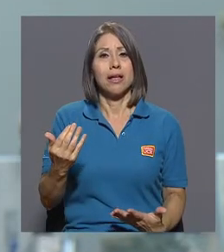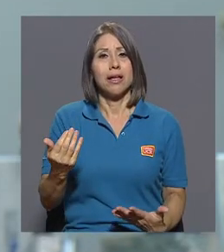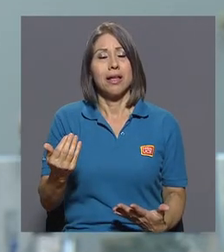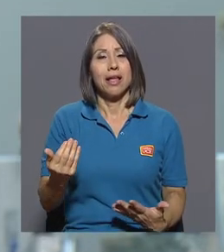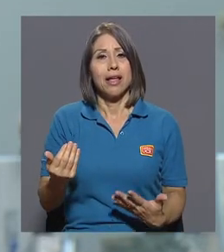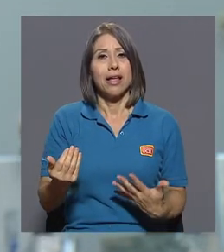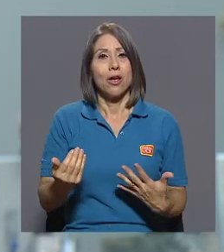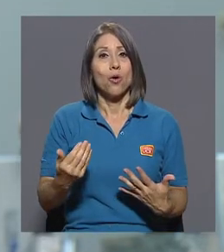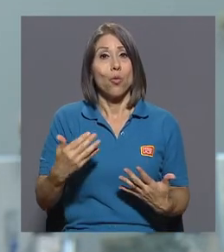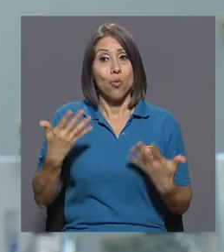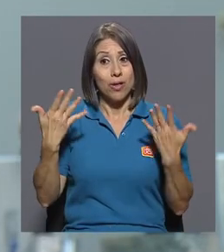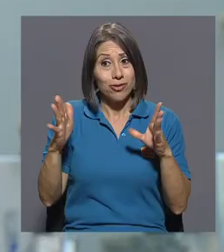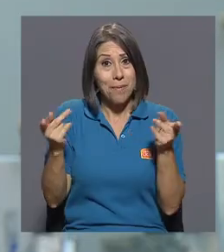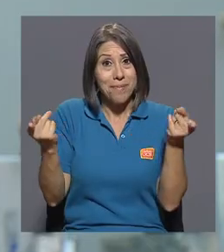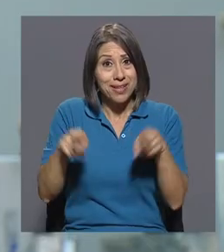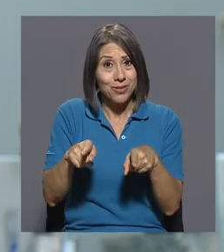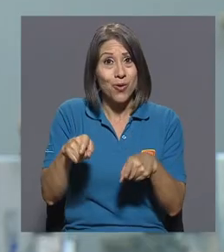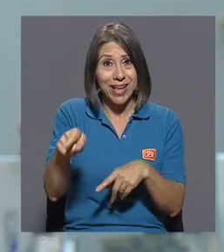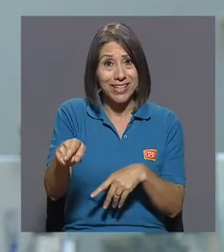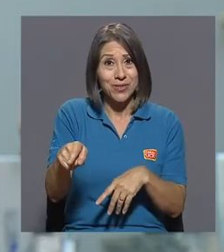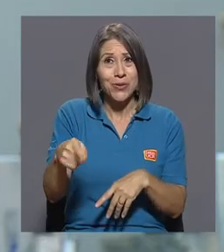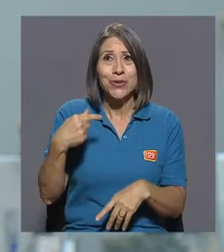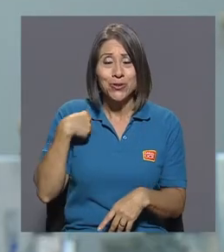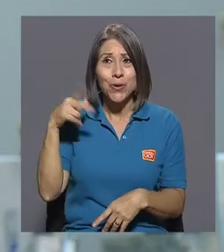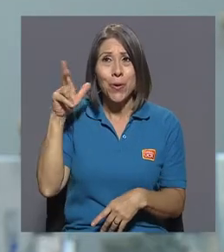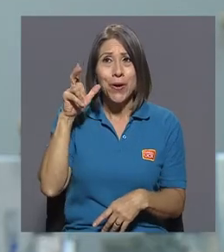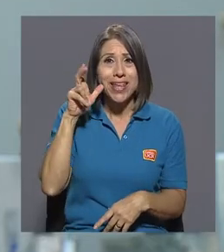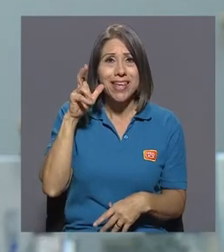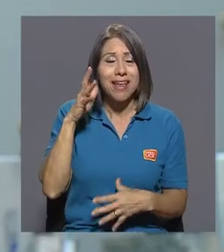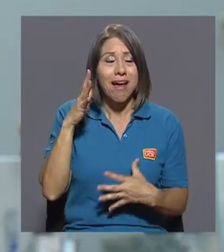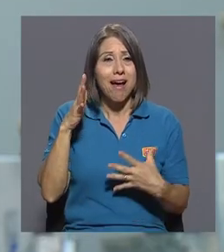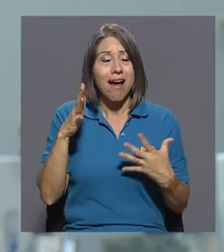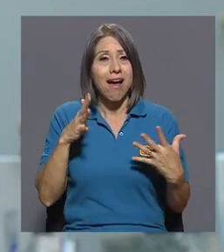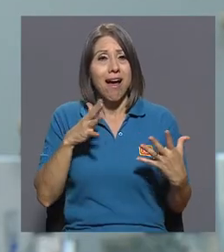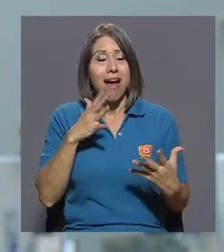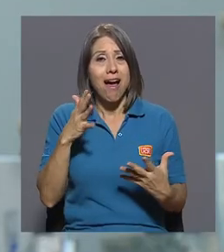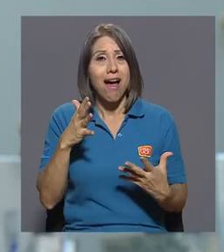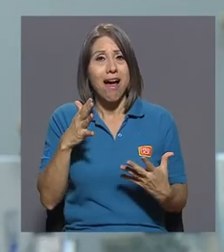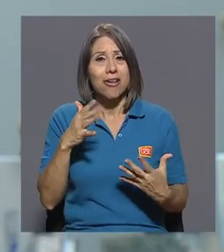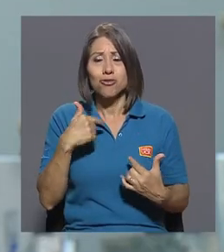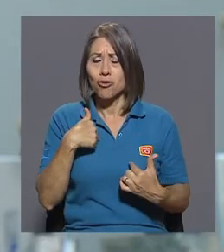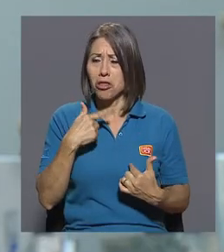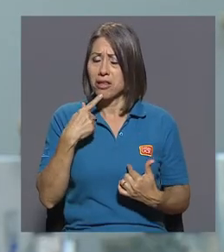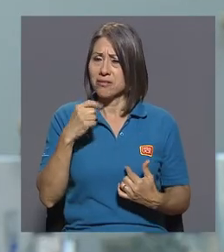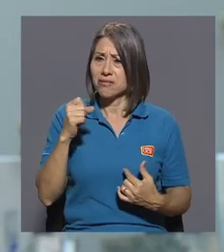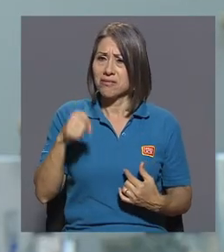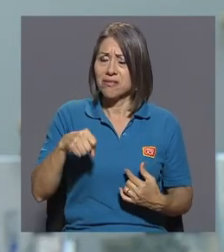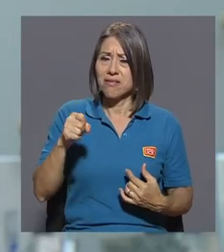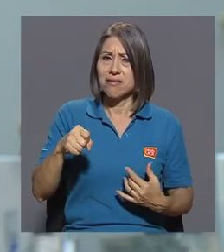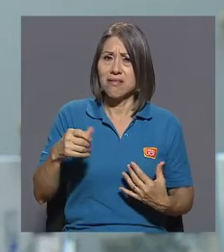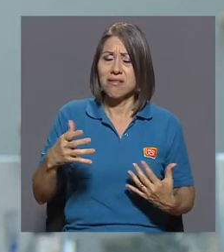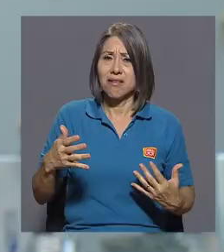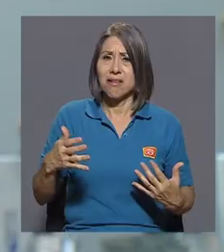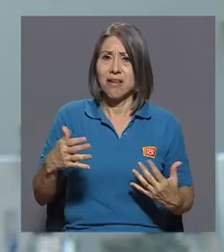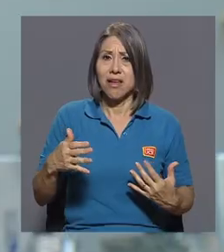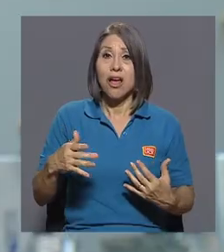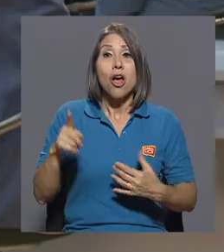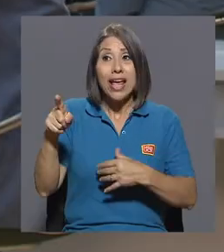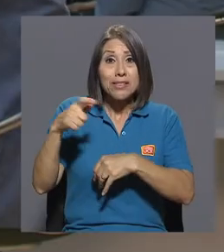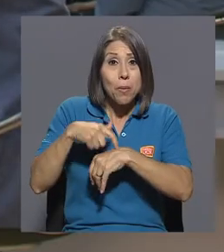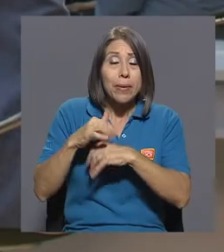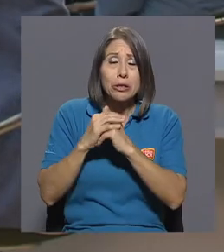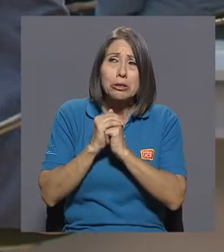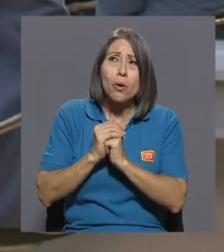cuando pasó esto y oí eso, de verdad que fue para mí como sí, porque yo... fue un momento reflexivo, de que